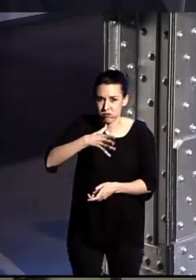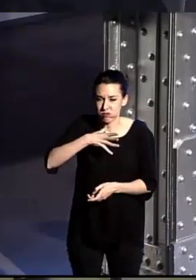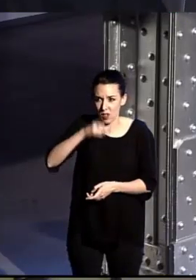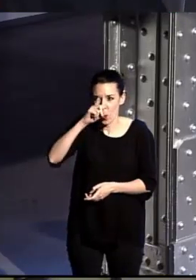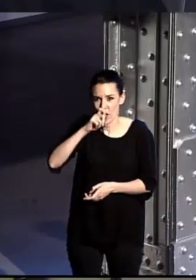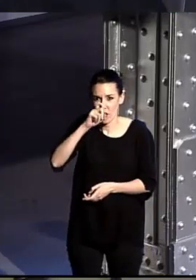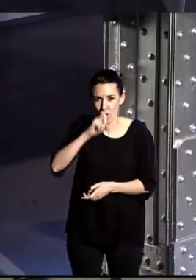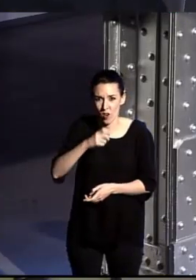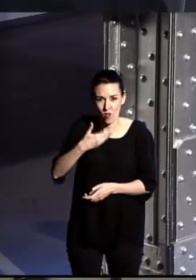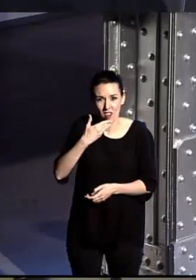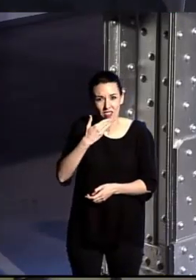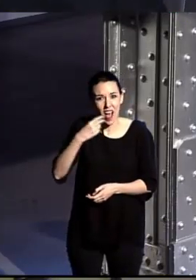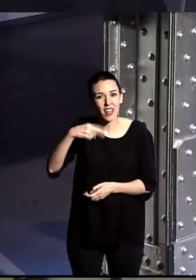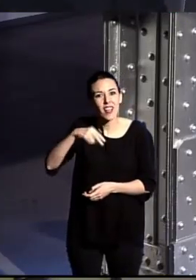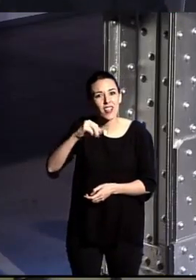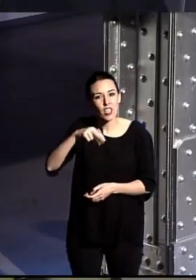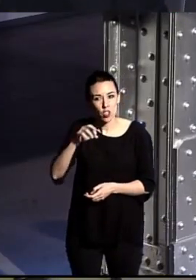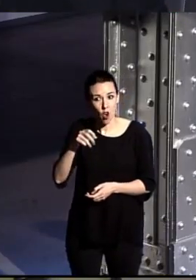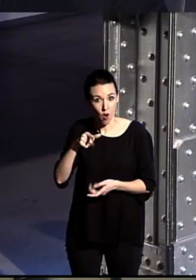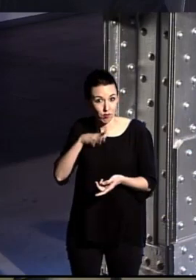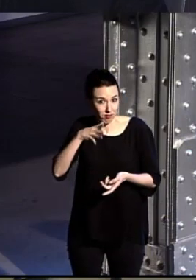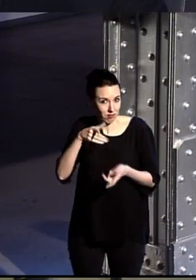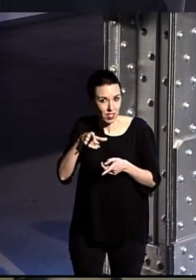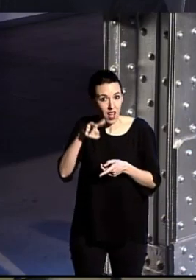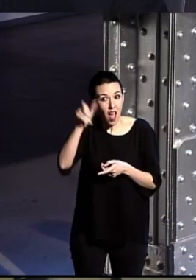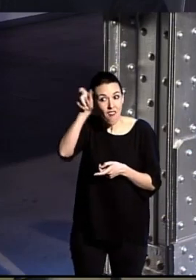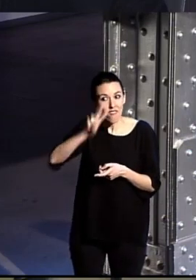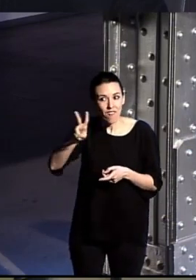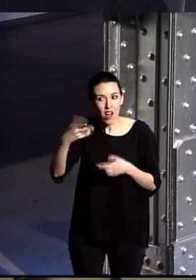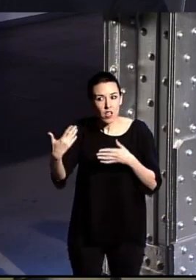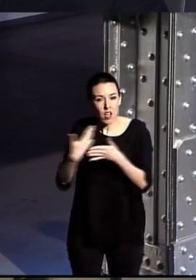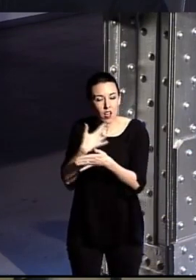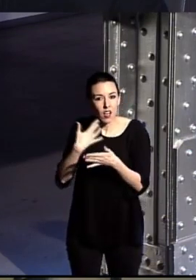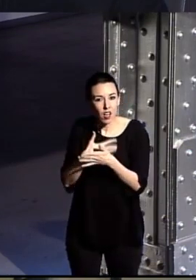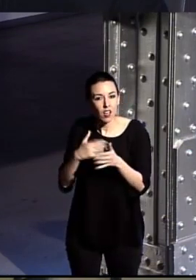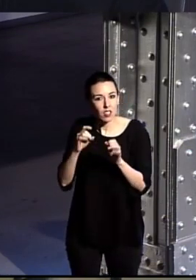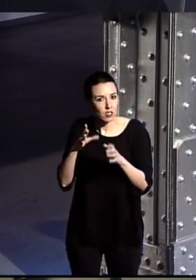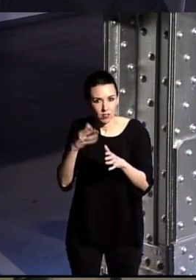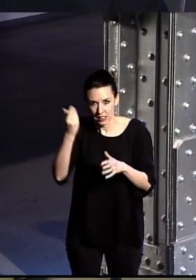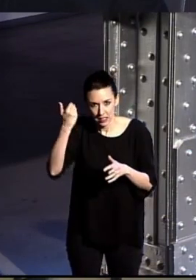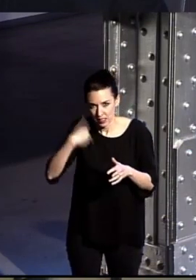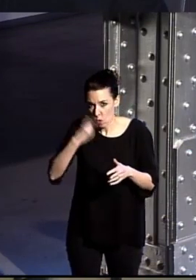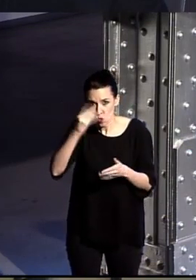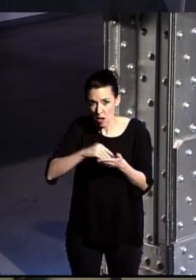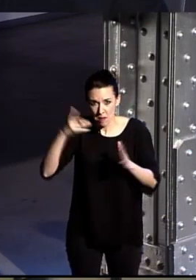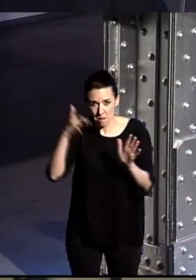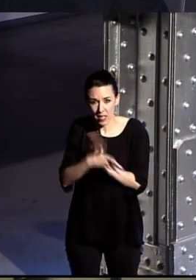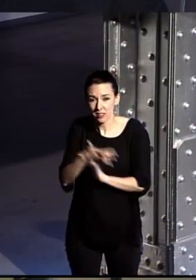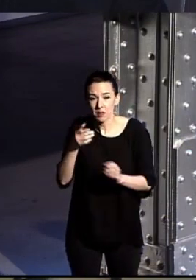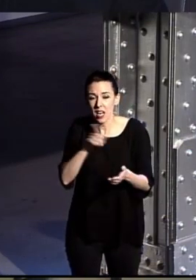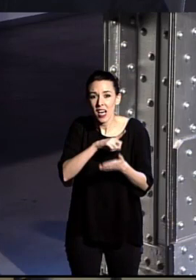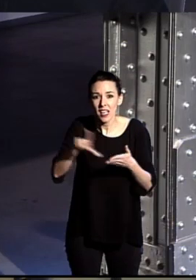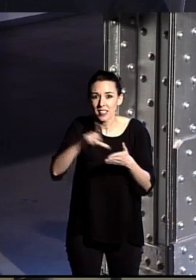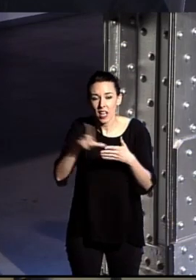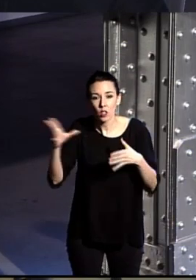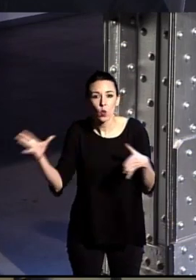yo recuerdo a la edad de Nino, ¿no? Yo creo que Verne es uno de esos escritores que te enseñan de una vez y para siempre que la literatura con lo